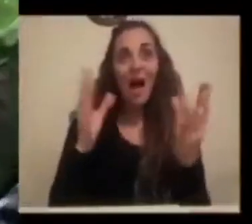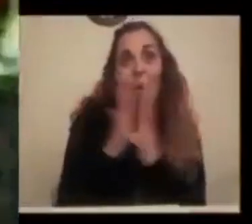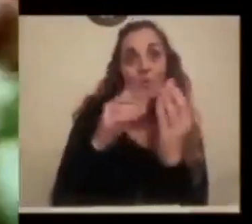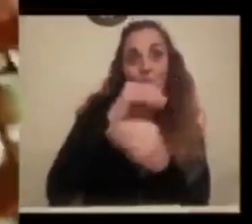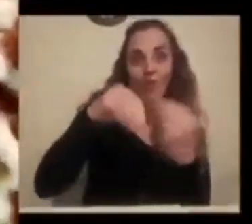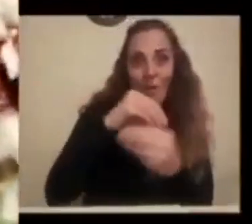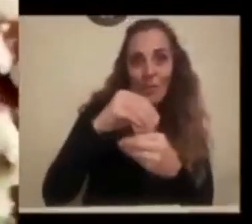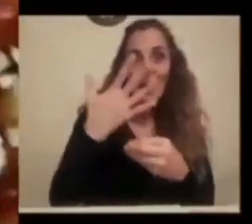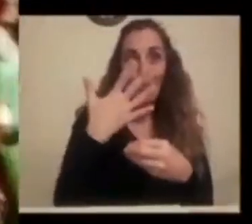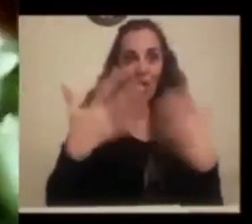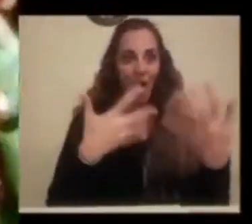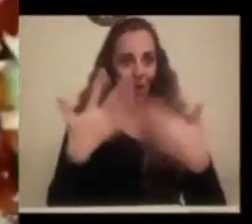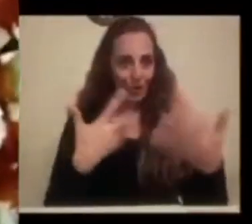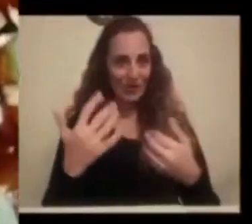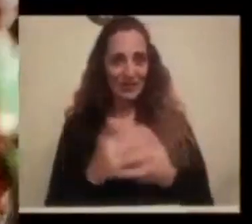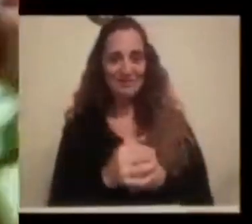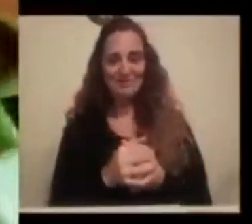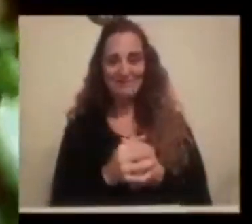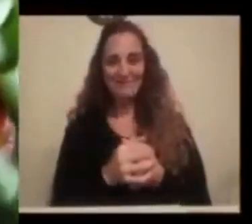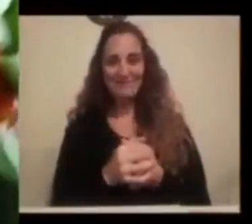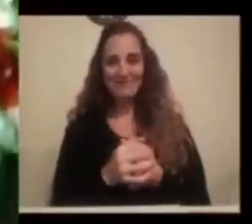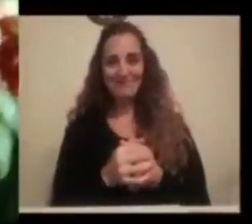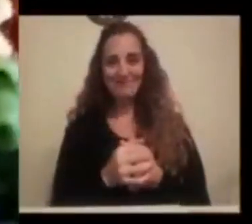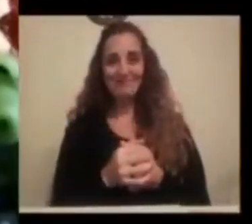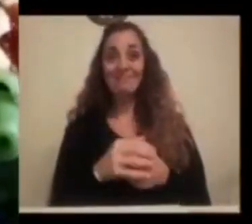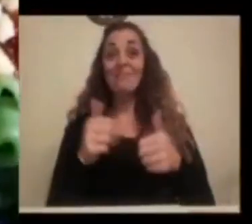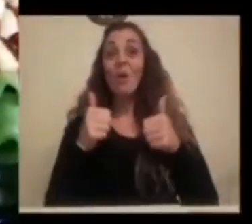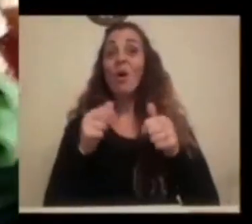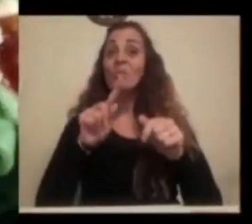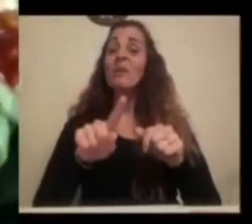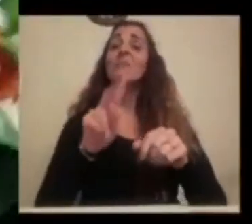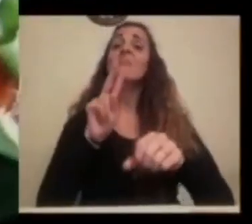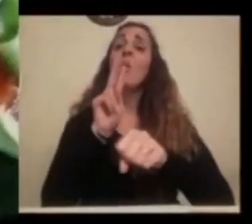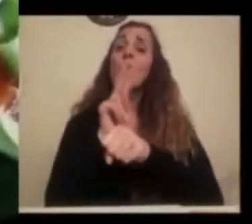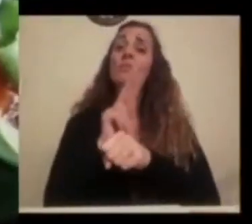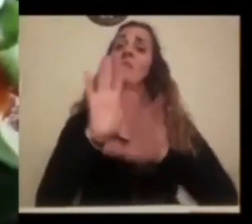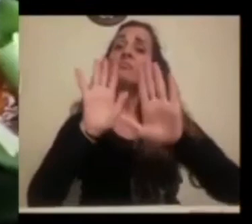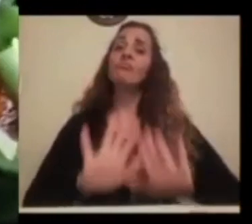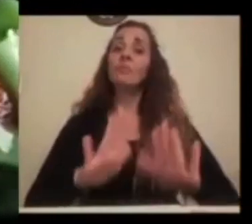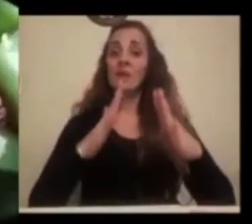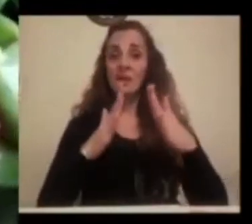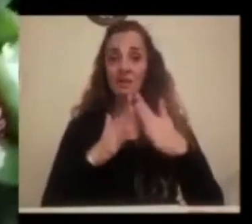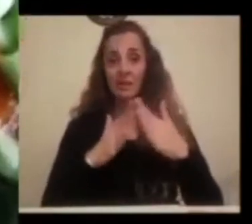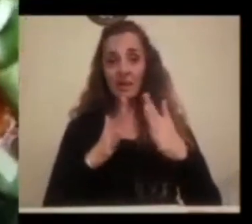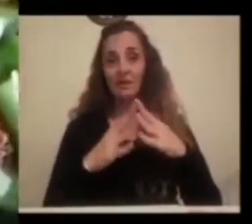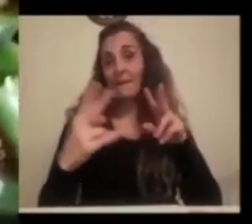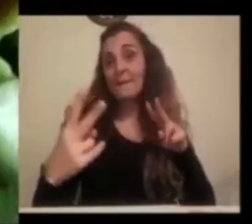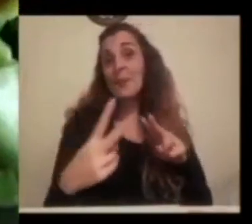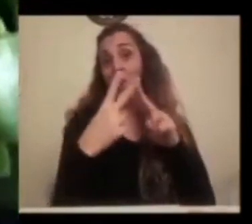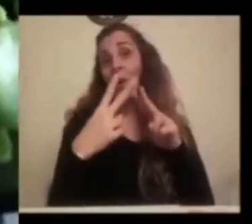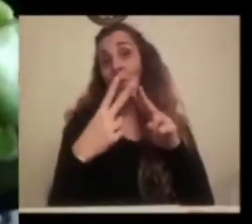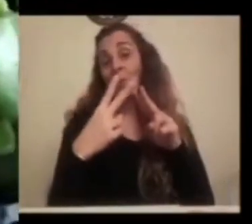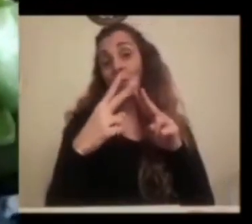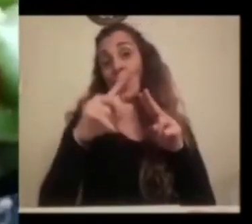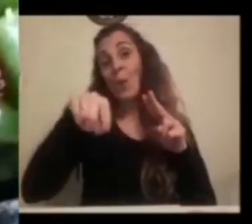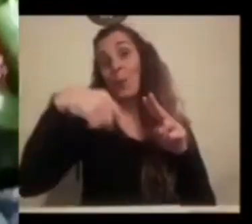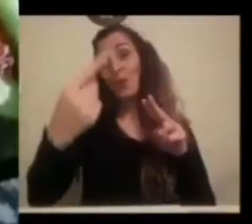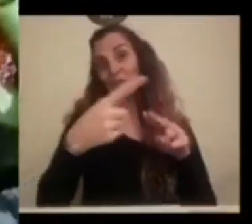Espero que lo puedan hacer en familia. ¿Sí? Y bueno, espero que estén bien. Cuídense,